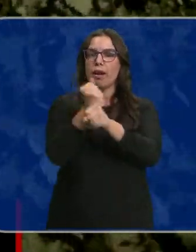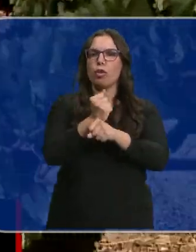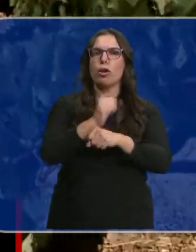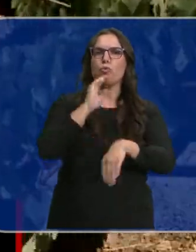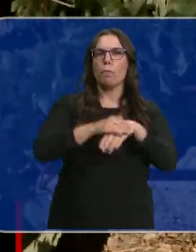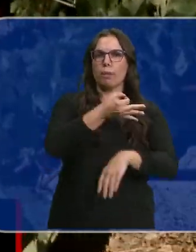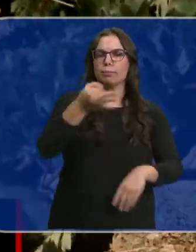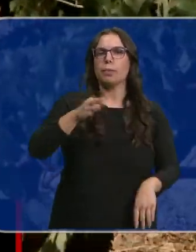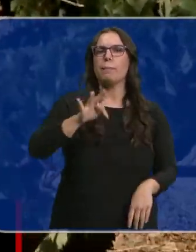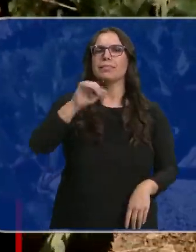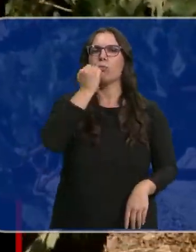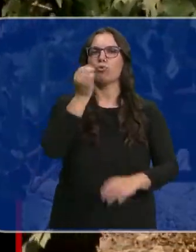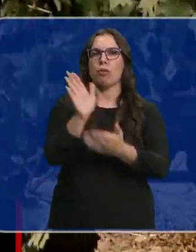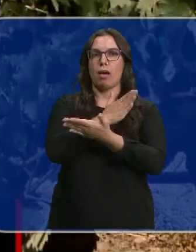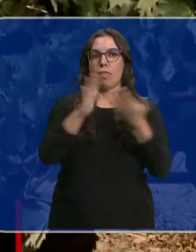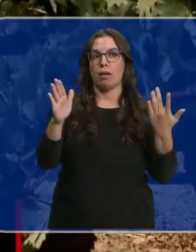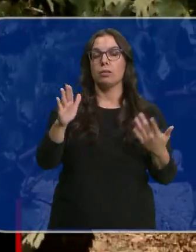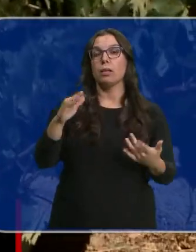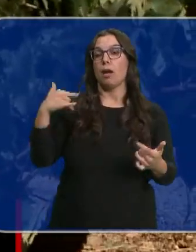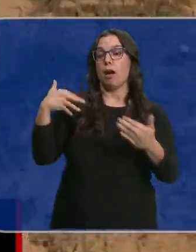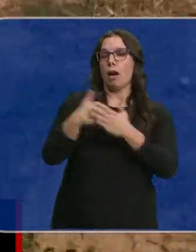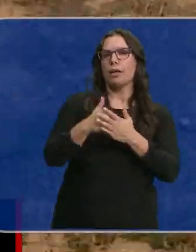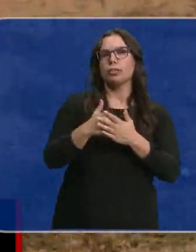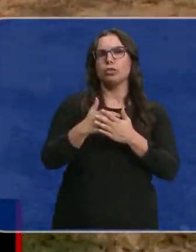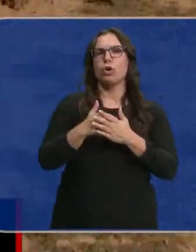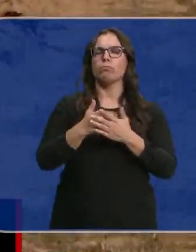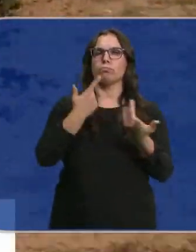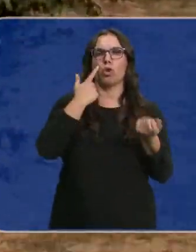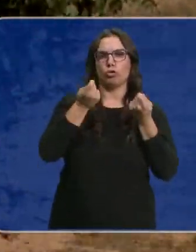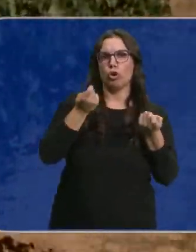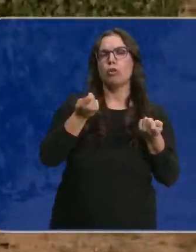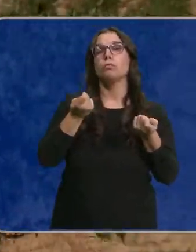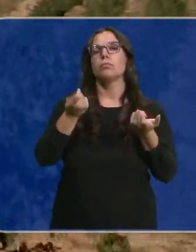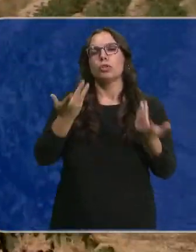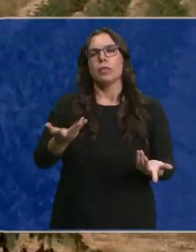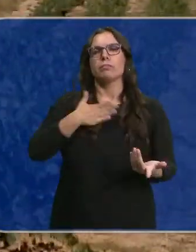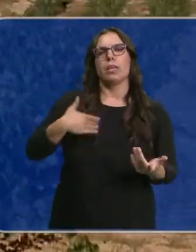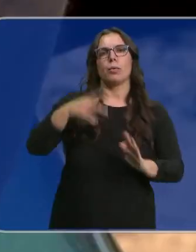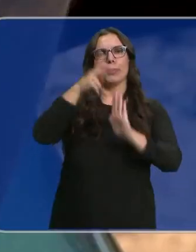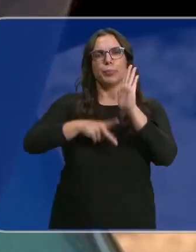abusos. En los últimos años se han detectado menos irregularidades y no van a bajar la guardia.